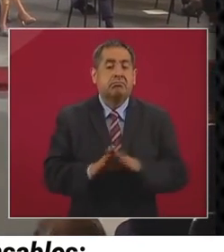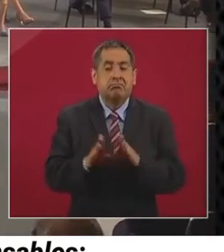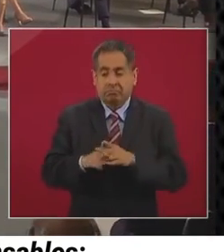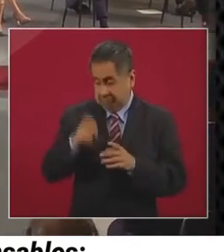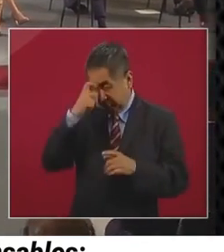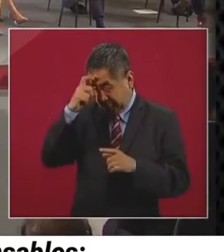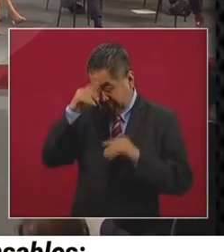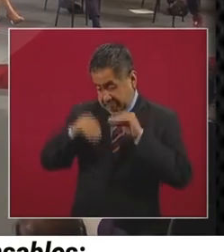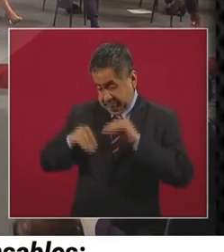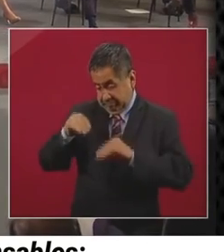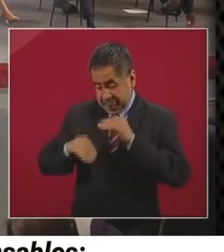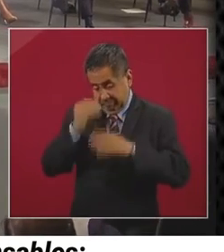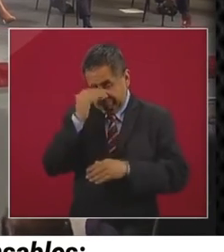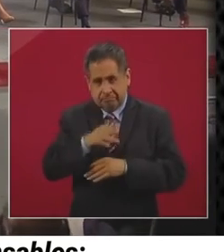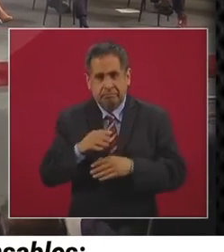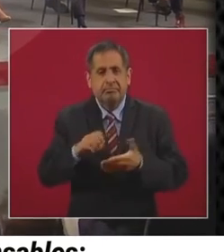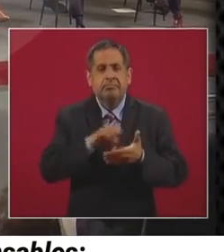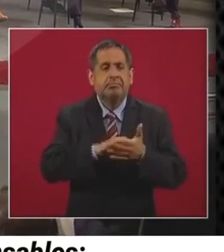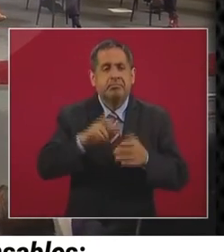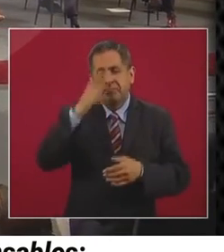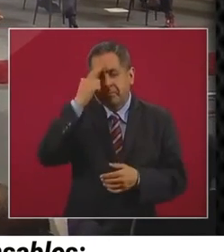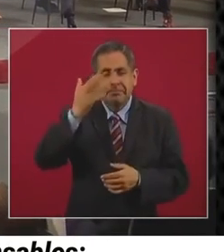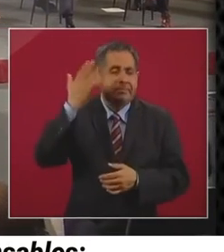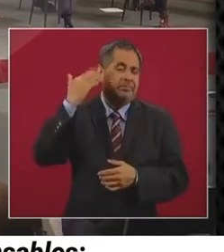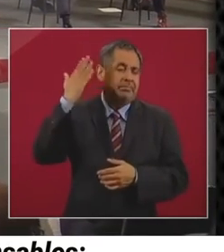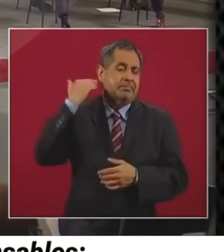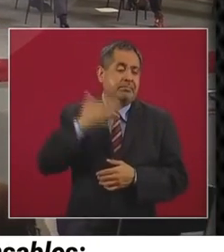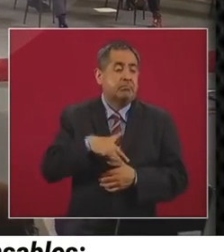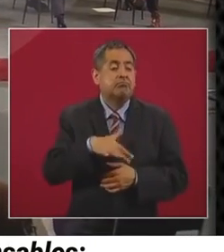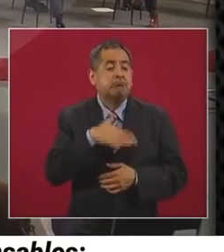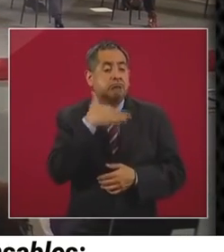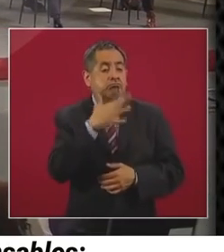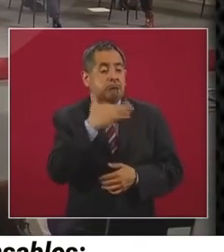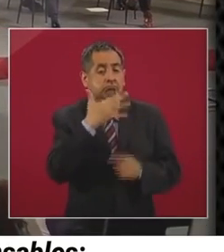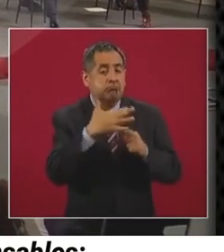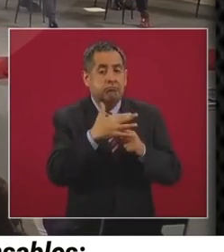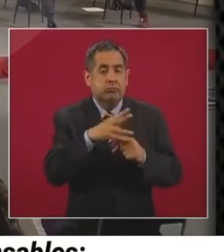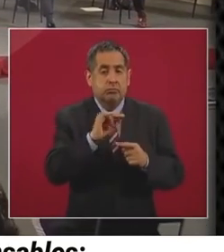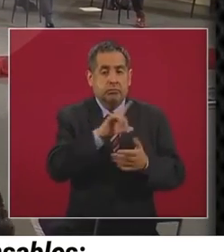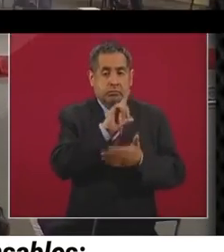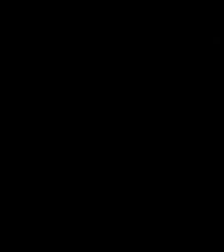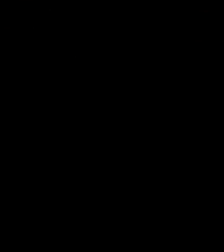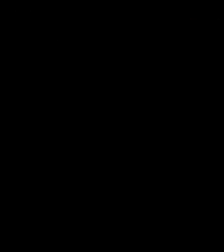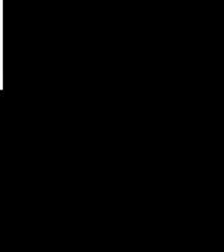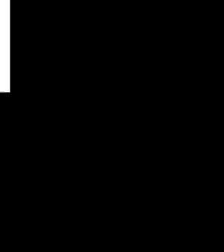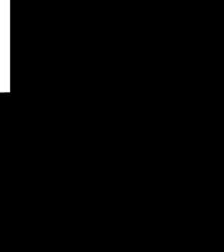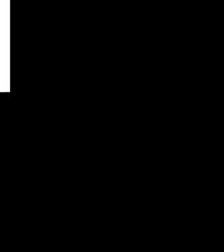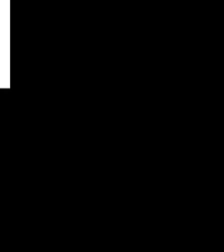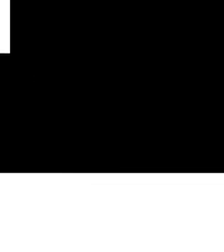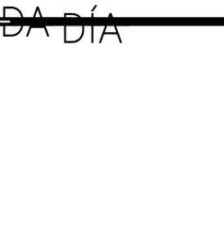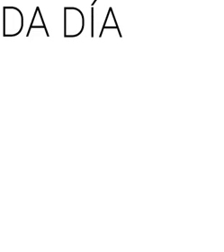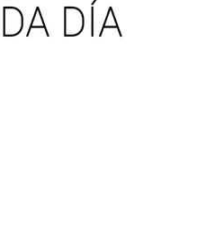delincuencia. Vamos a continuar insistiendo para que se pacifique Guanajuato, dijo López Obrador.